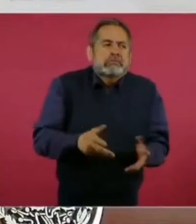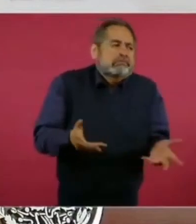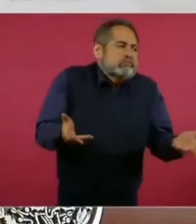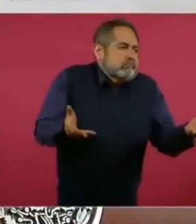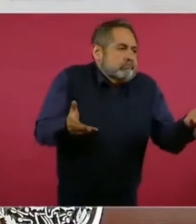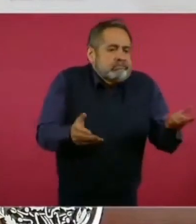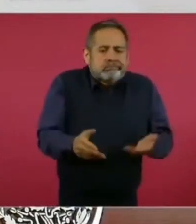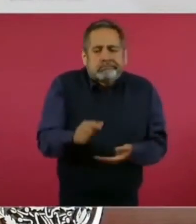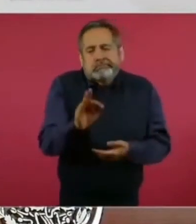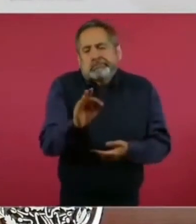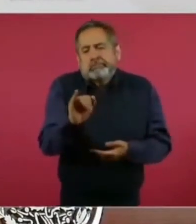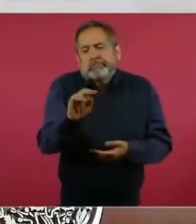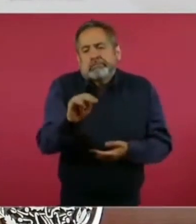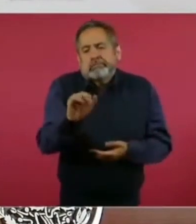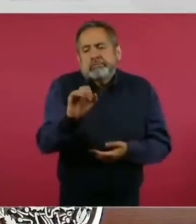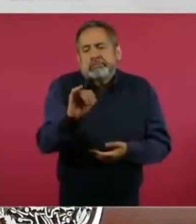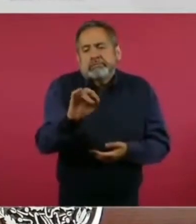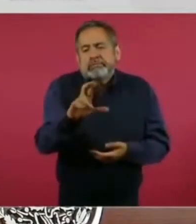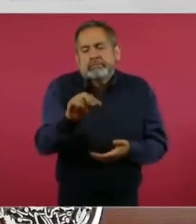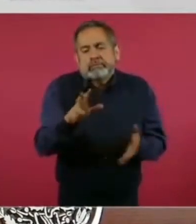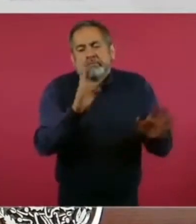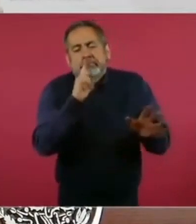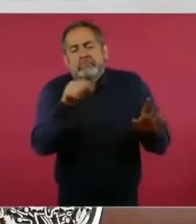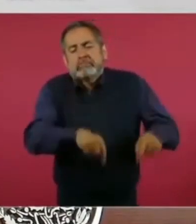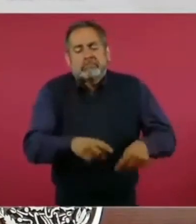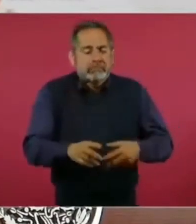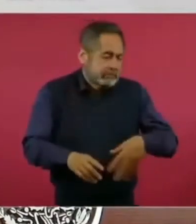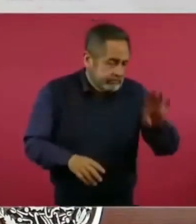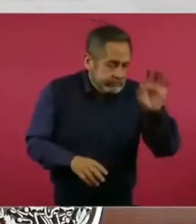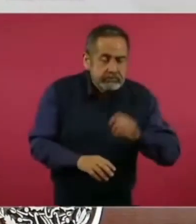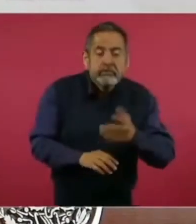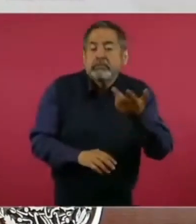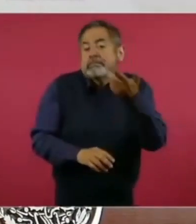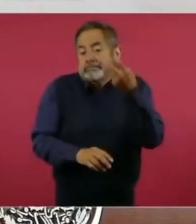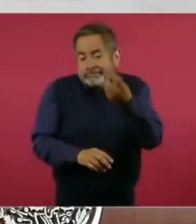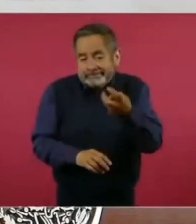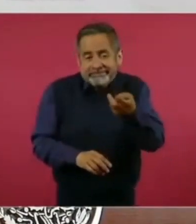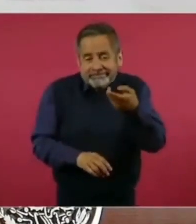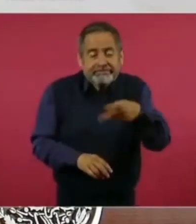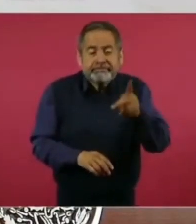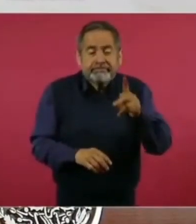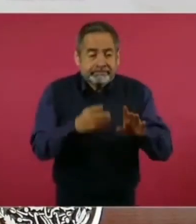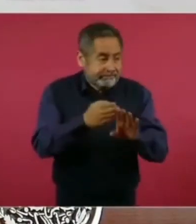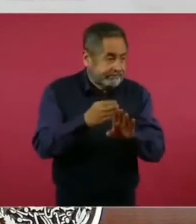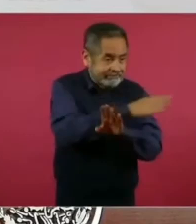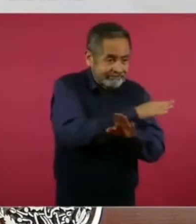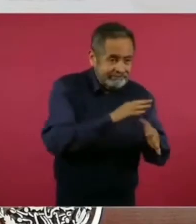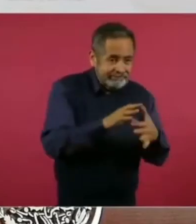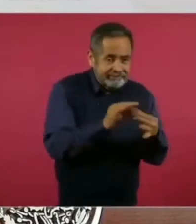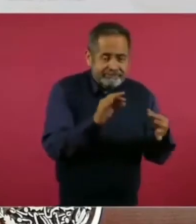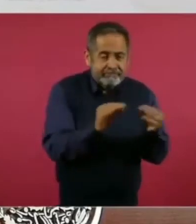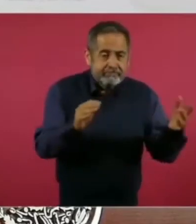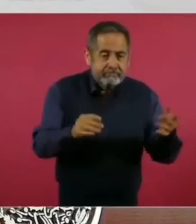journal pero todo esto nos ha ayudado no porque antes